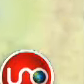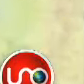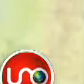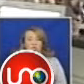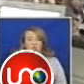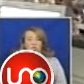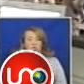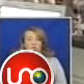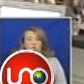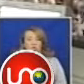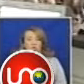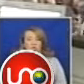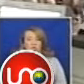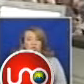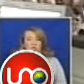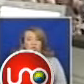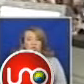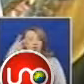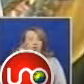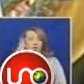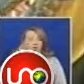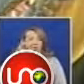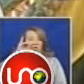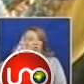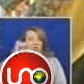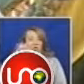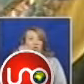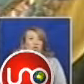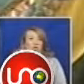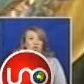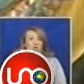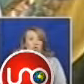que según él no ha hecho nada para restablecer las relaciones diplomáticas con su país.